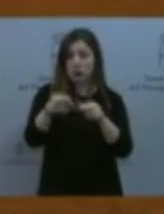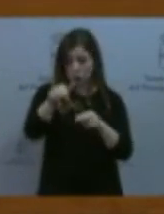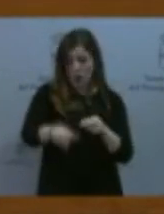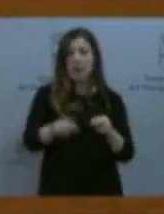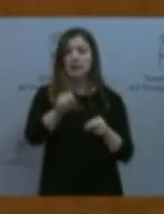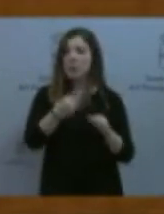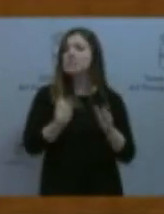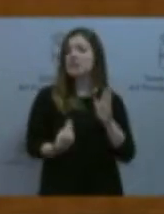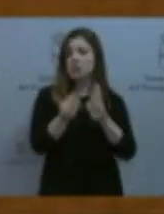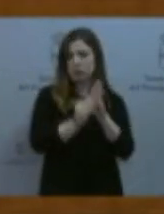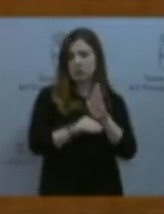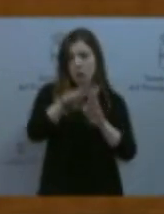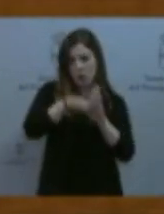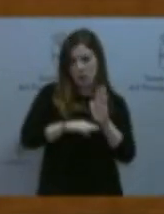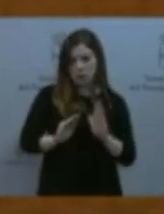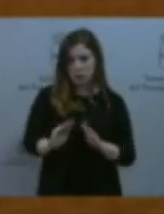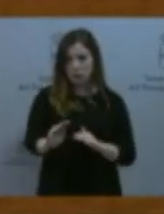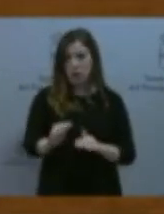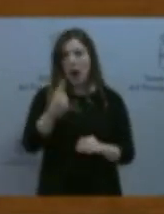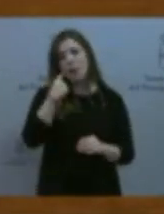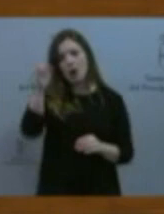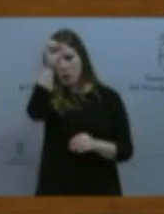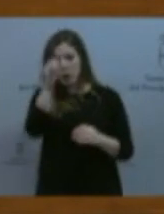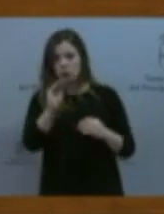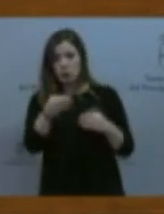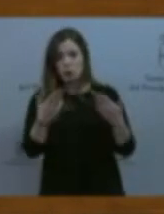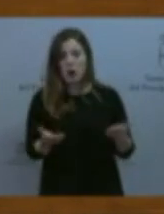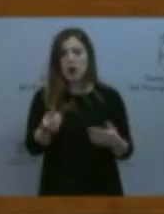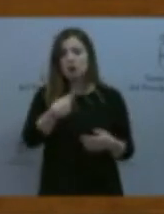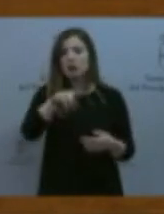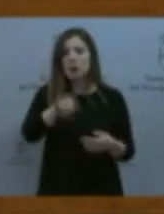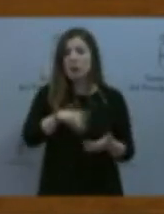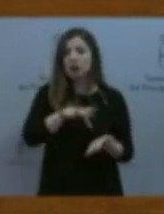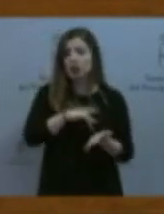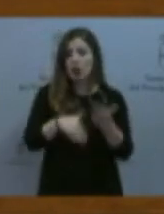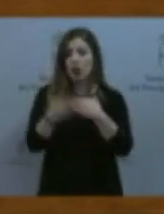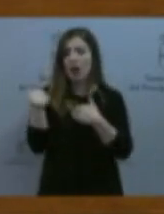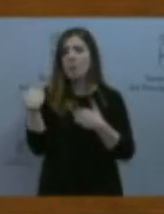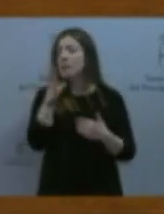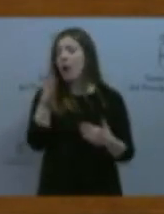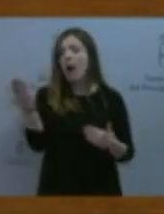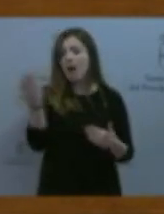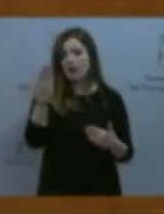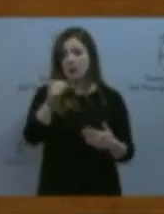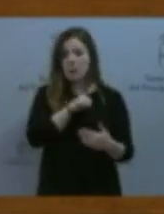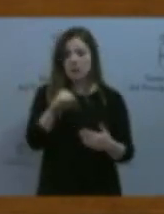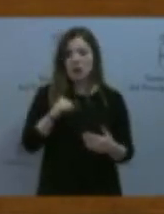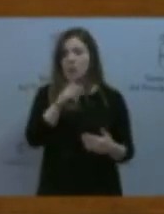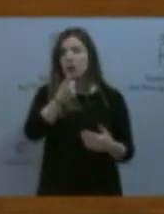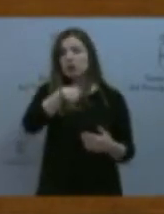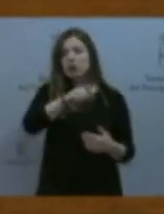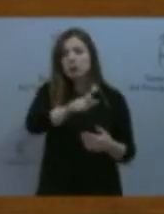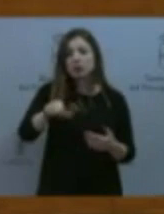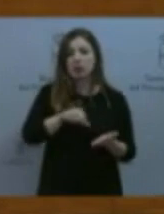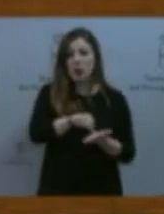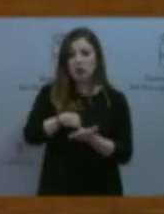Y nosotros lo hemos hecho también cuando nos ha afectado personalmente, cuando como ciudadanos, compañeros de nuestra organización, se han visto ante los